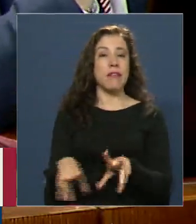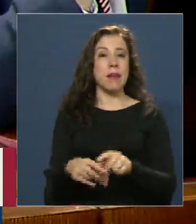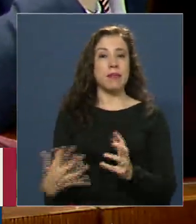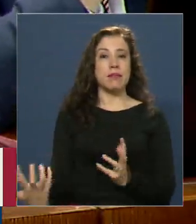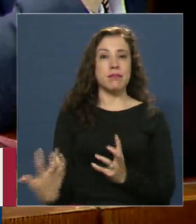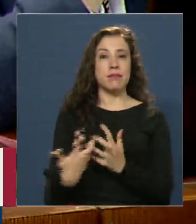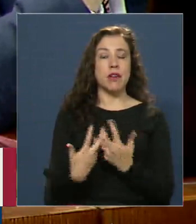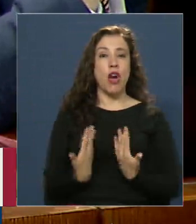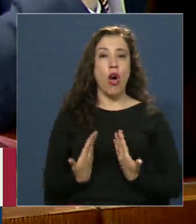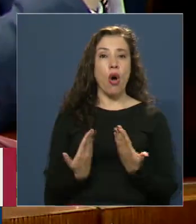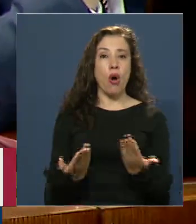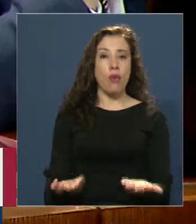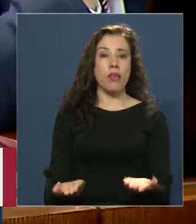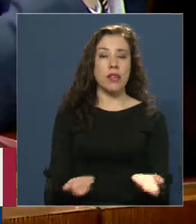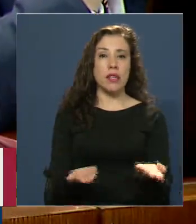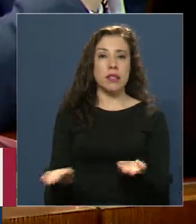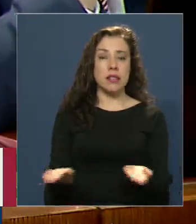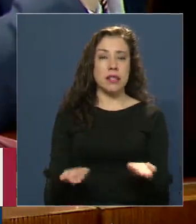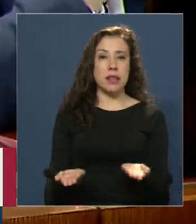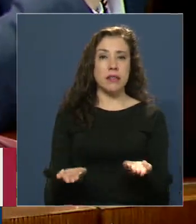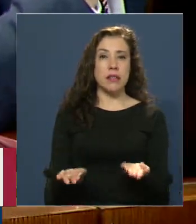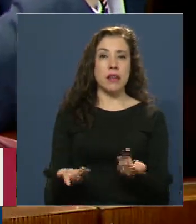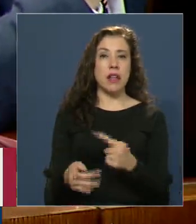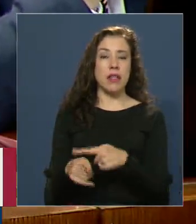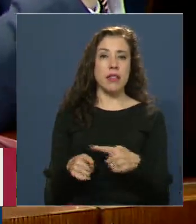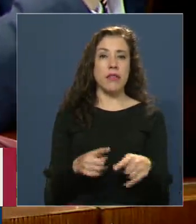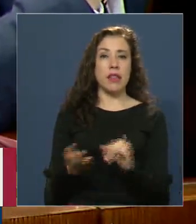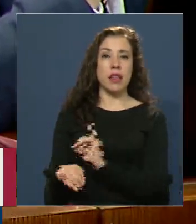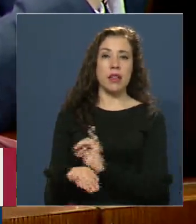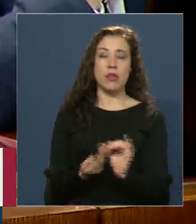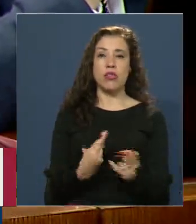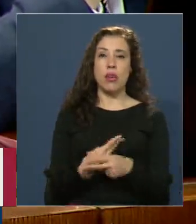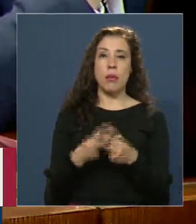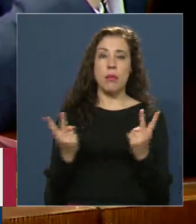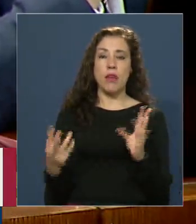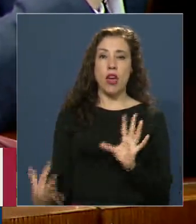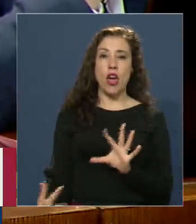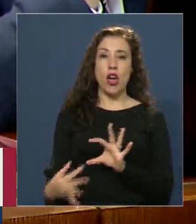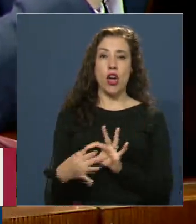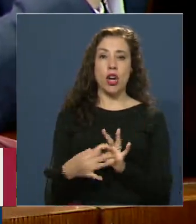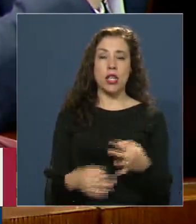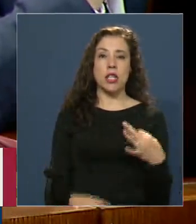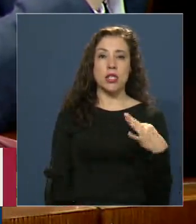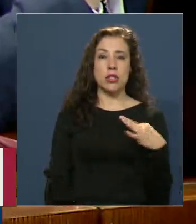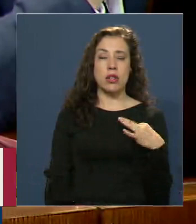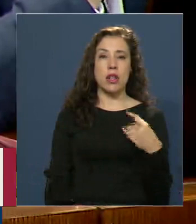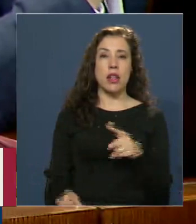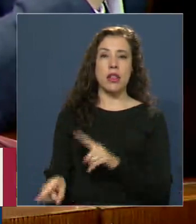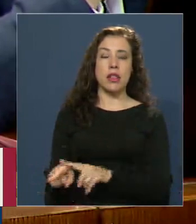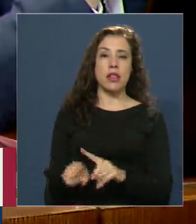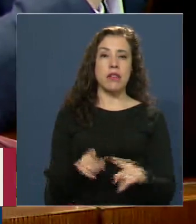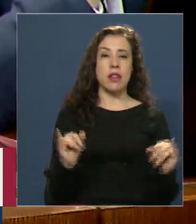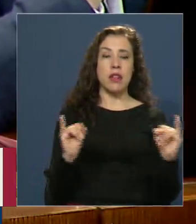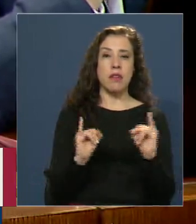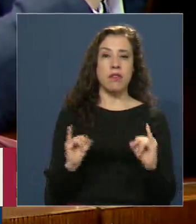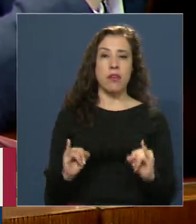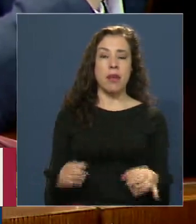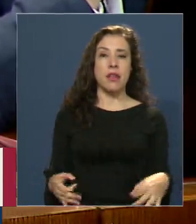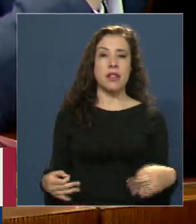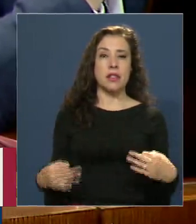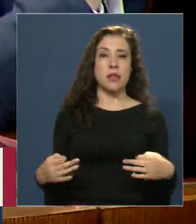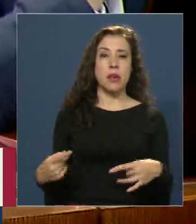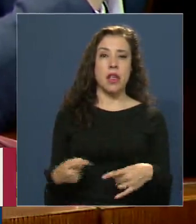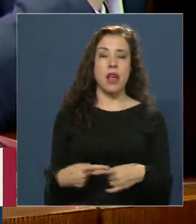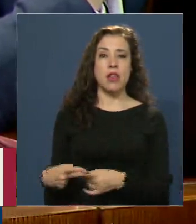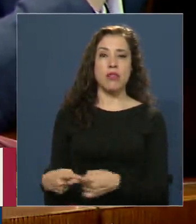una oferta de servicios dispuesto en diversos organismos públicos para conectar al ciudadano con diversas herramientas de seguridad